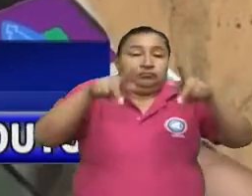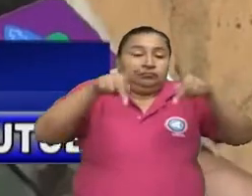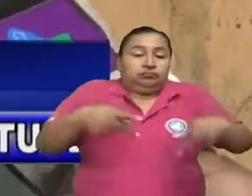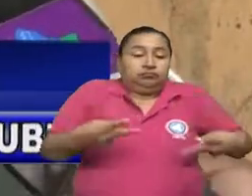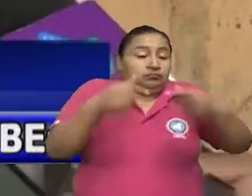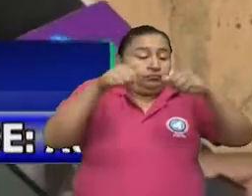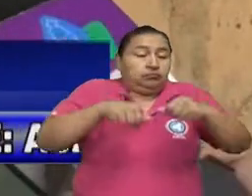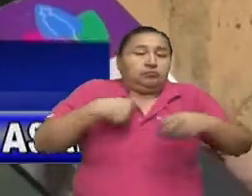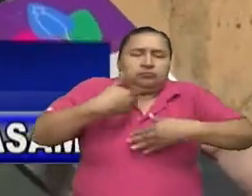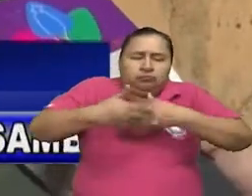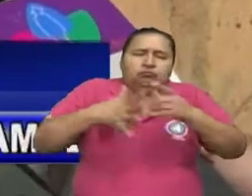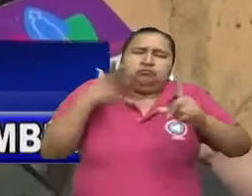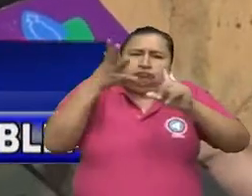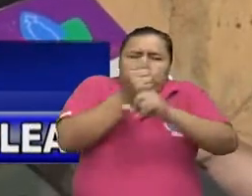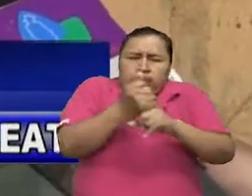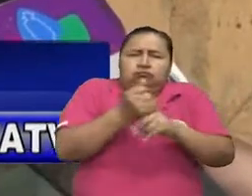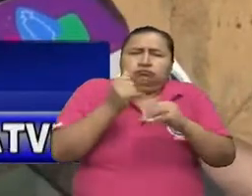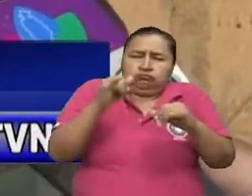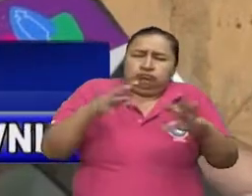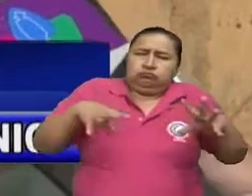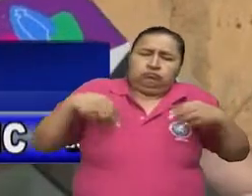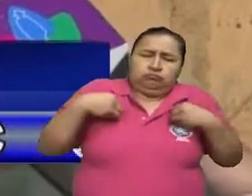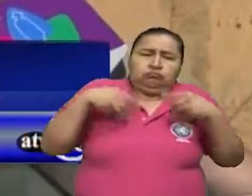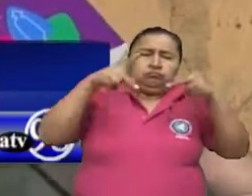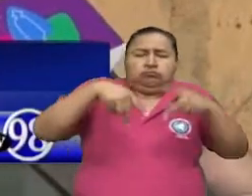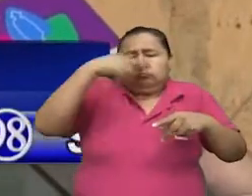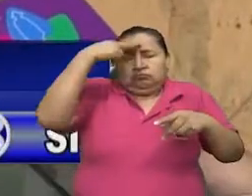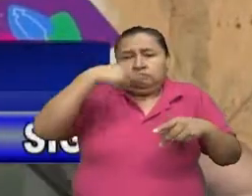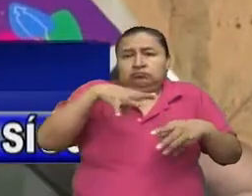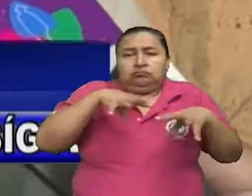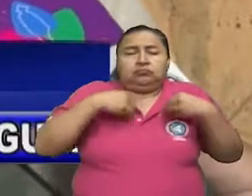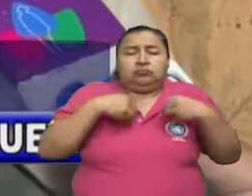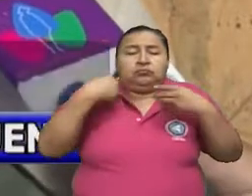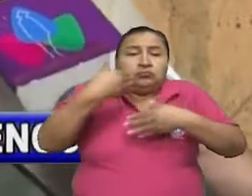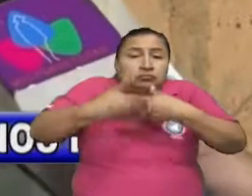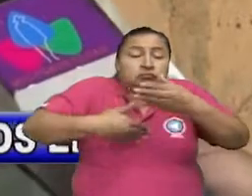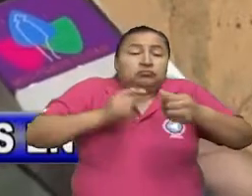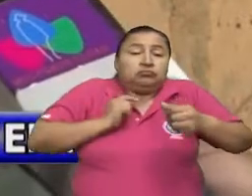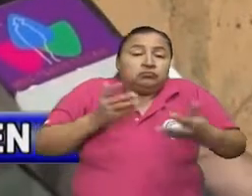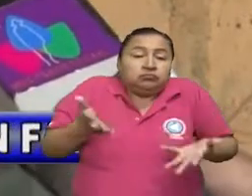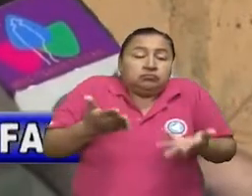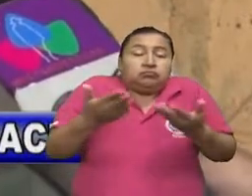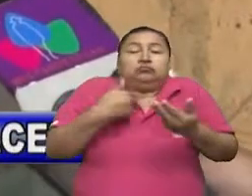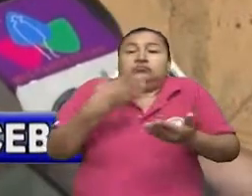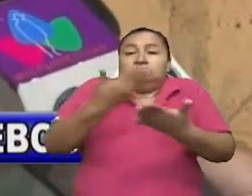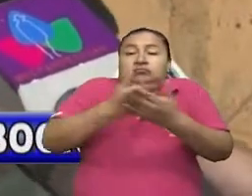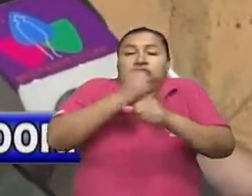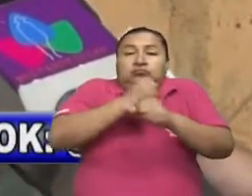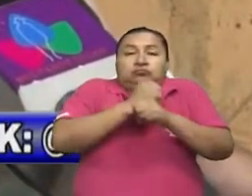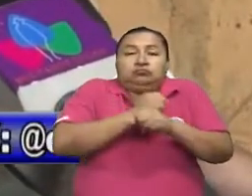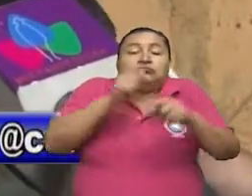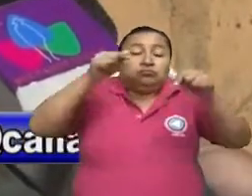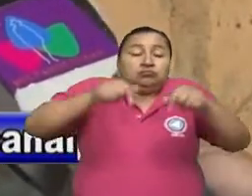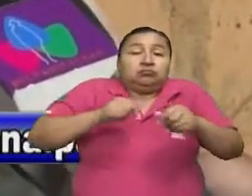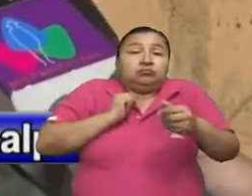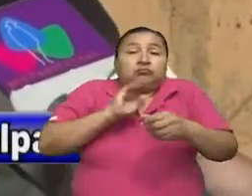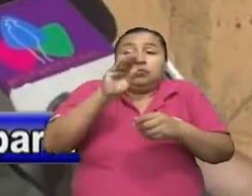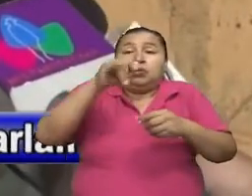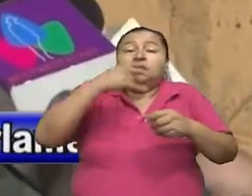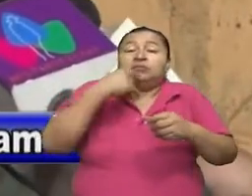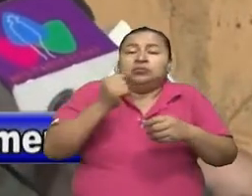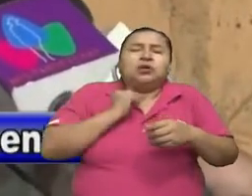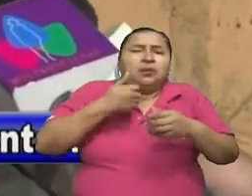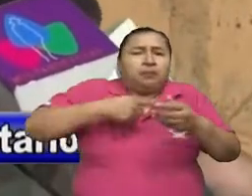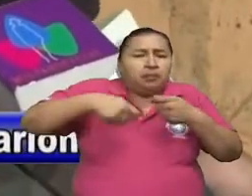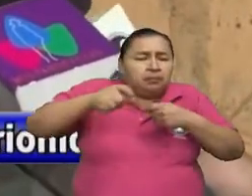y ha sido muy llamativo y muy aceptado por la clientela de cara a seguir generando empleo. El bambú genera empleo directo e indirecto porque